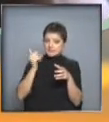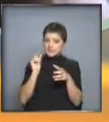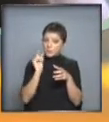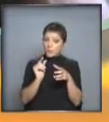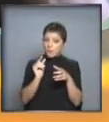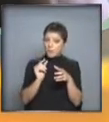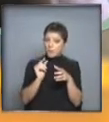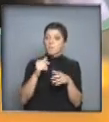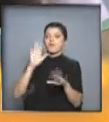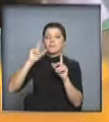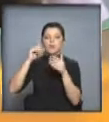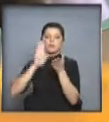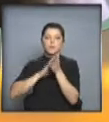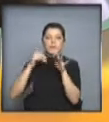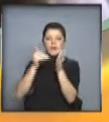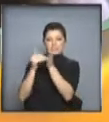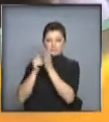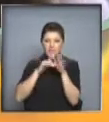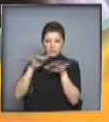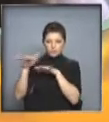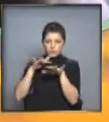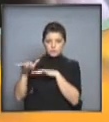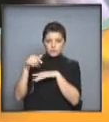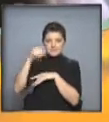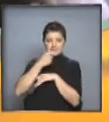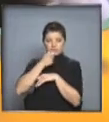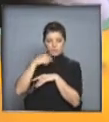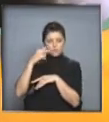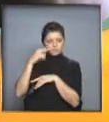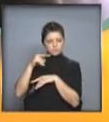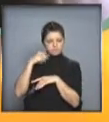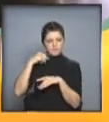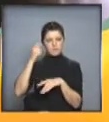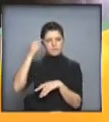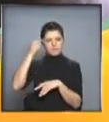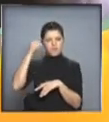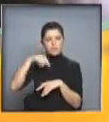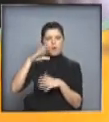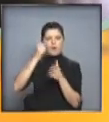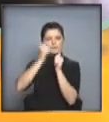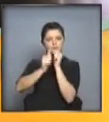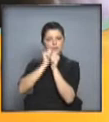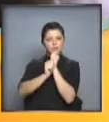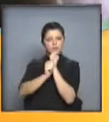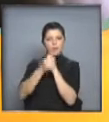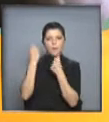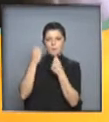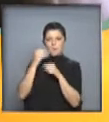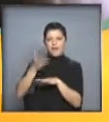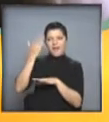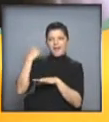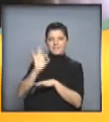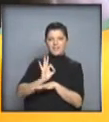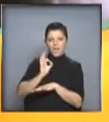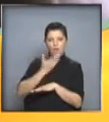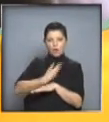del contexto, ¿no? Si bien nosotros nos estamos en el contexto histórico, se dejó de militar porque venimos de una dictadura de que